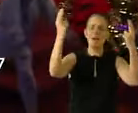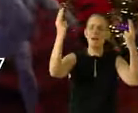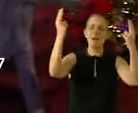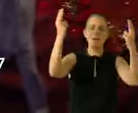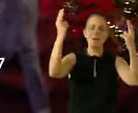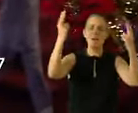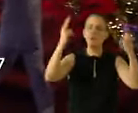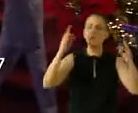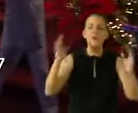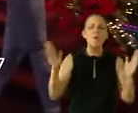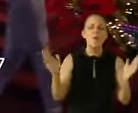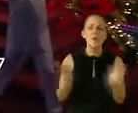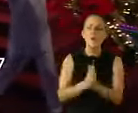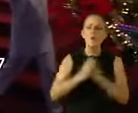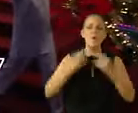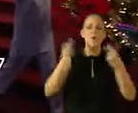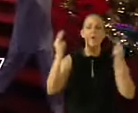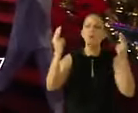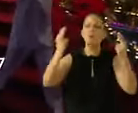Hosanna,